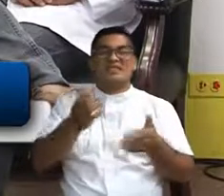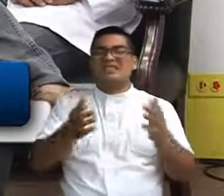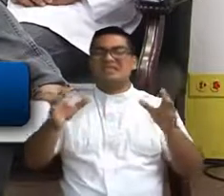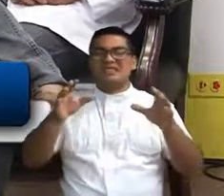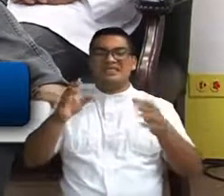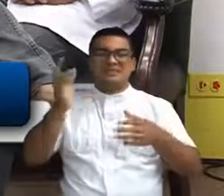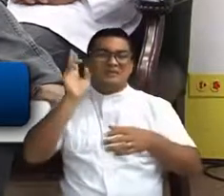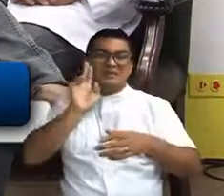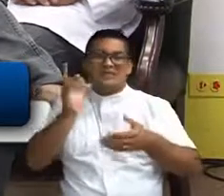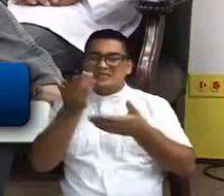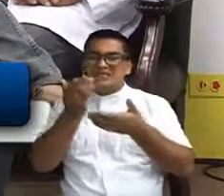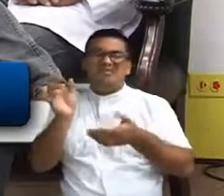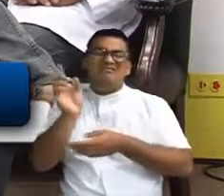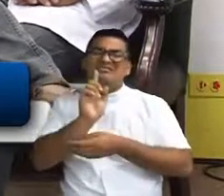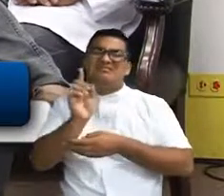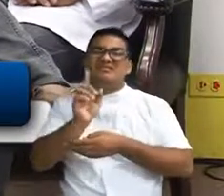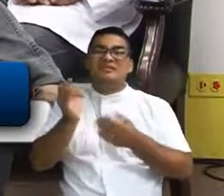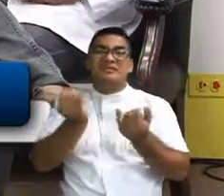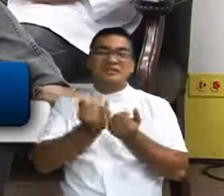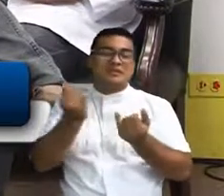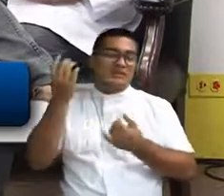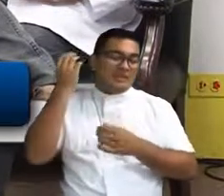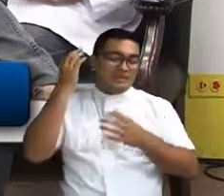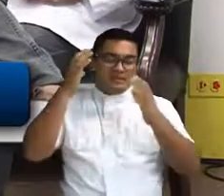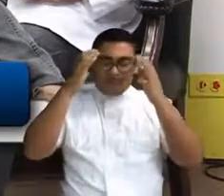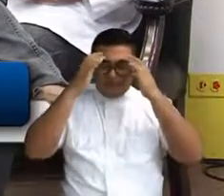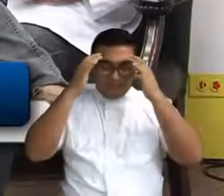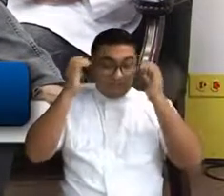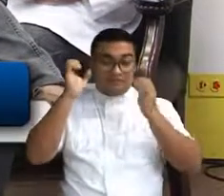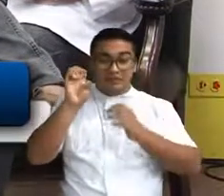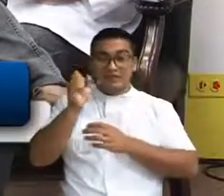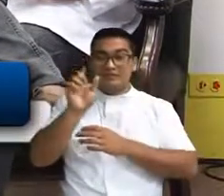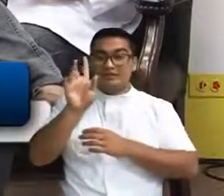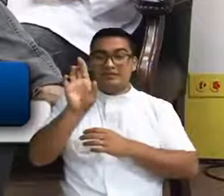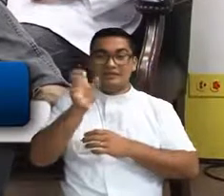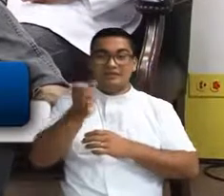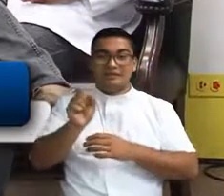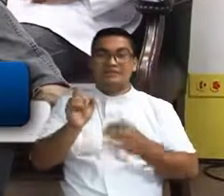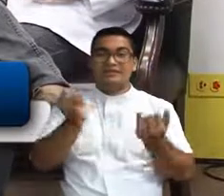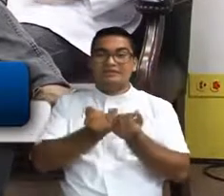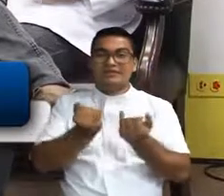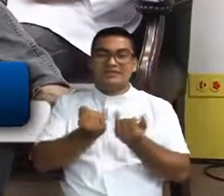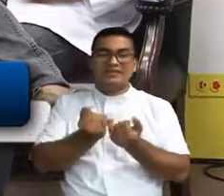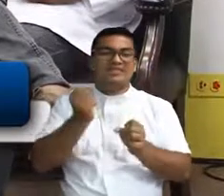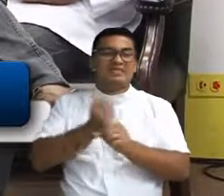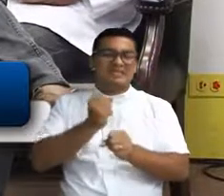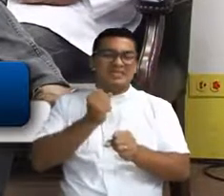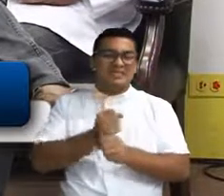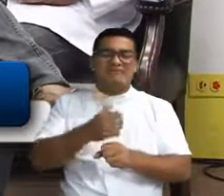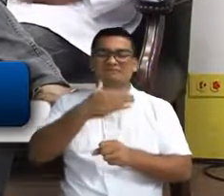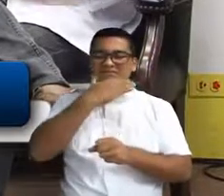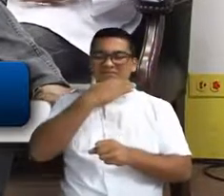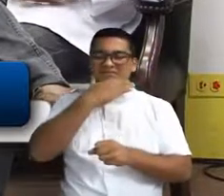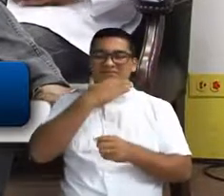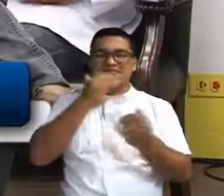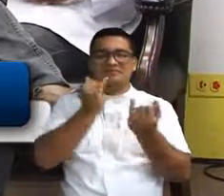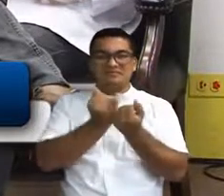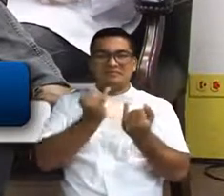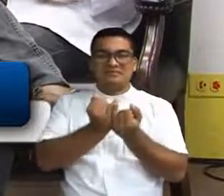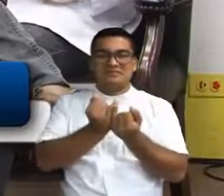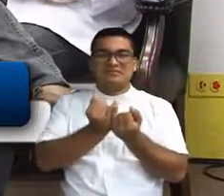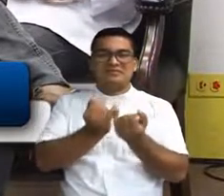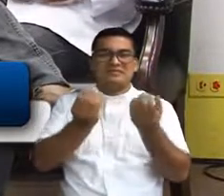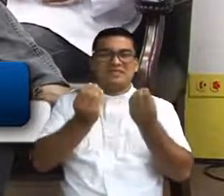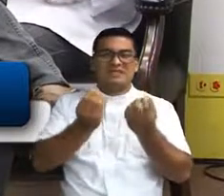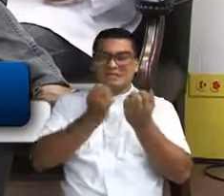un papel muy importante el estrés, uh-huh. porque tener una excesiva carga de trabajo, un ejemplo, nos genera